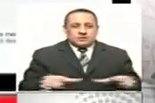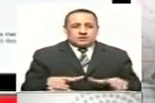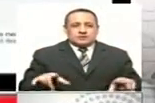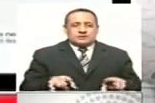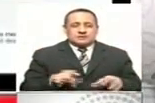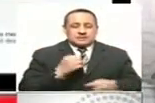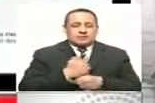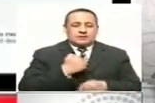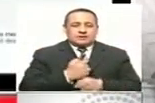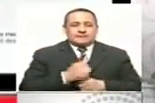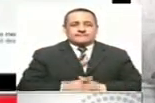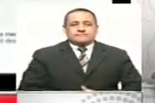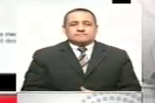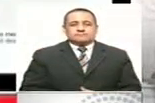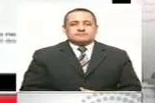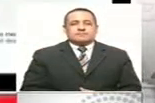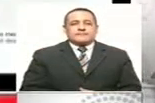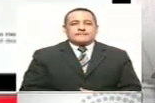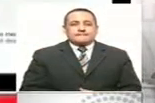¿no?